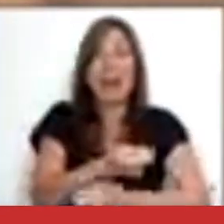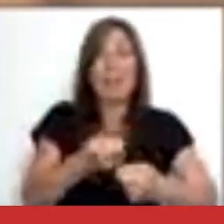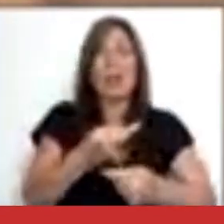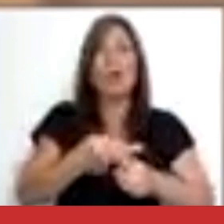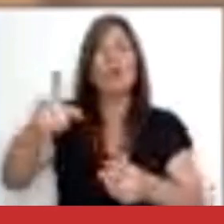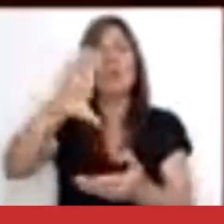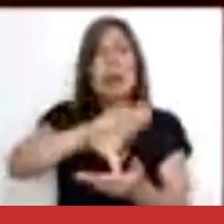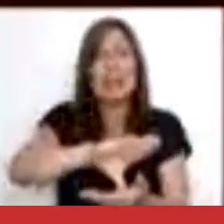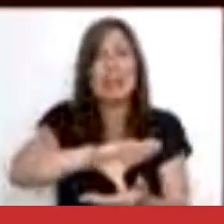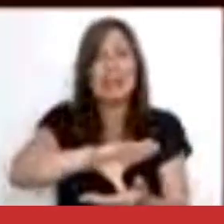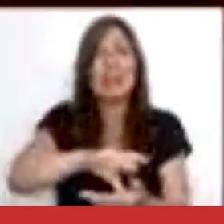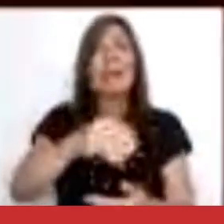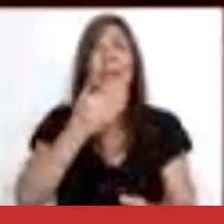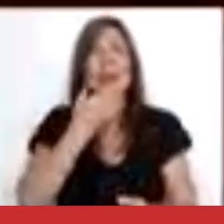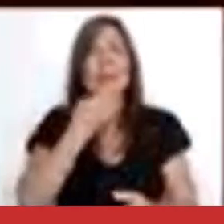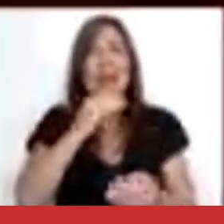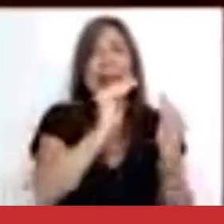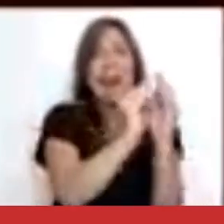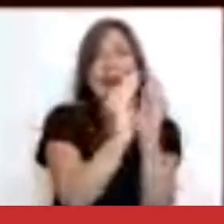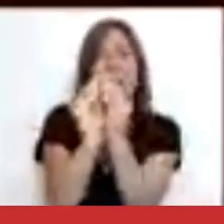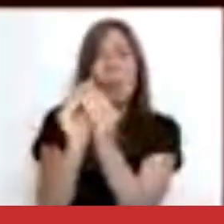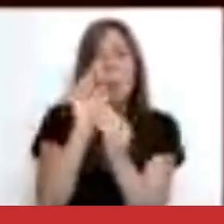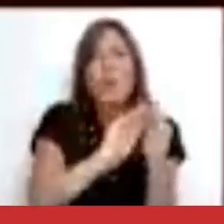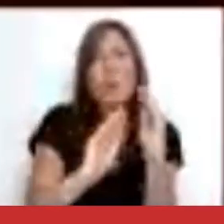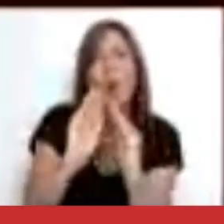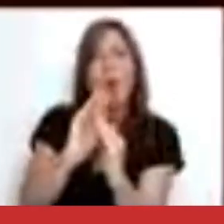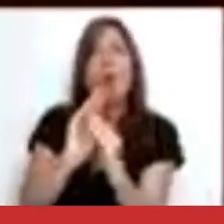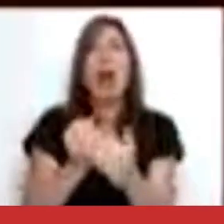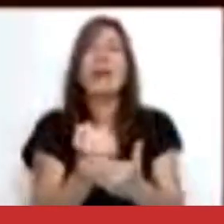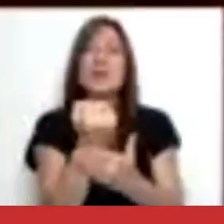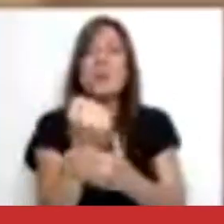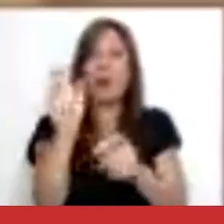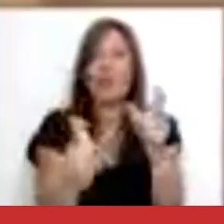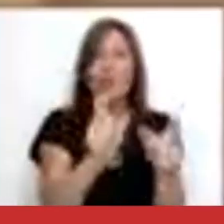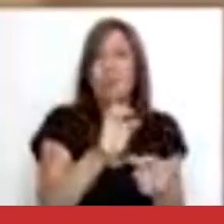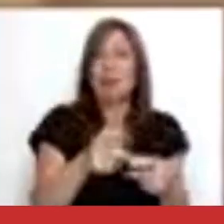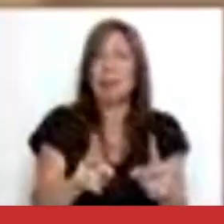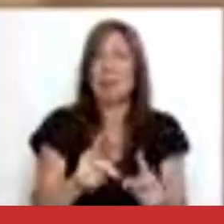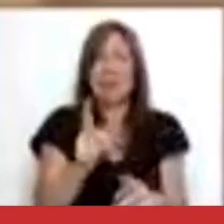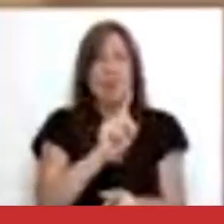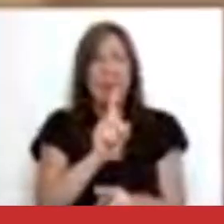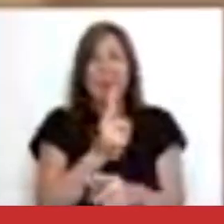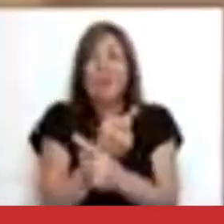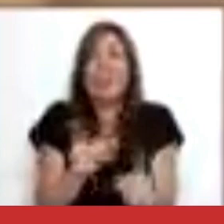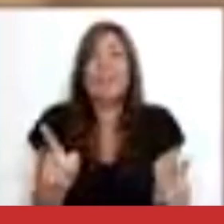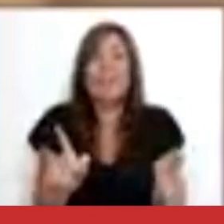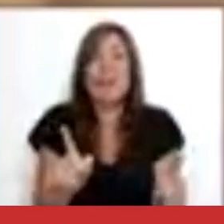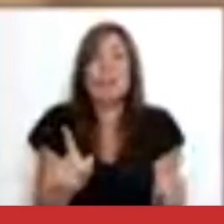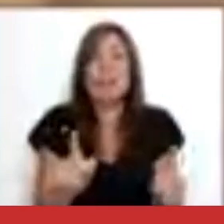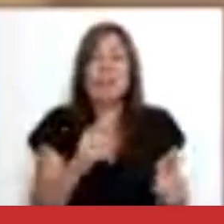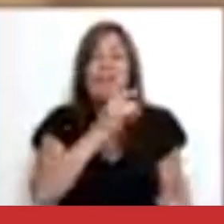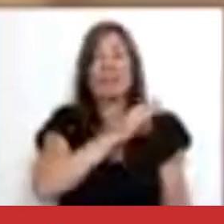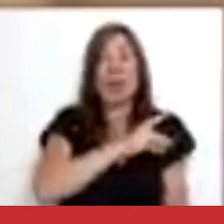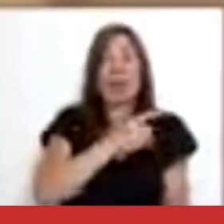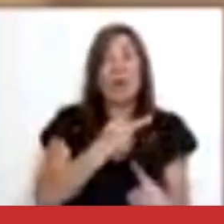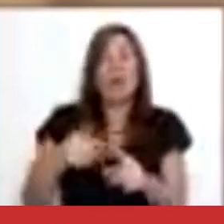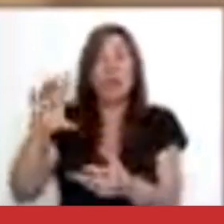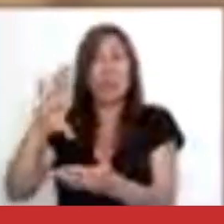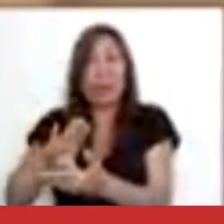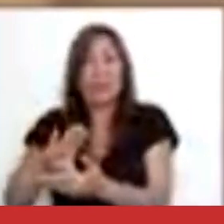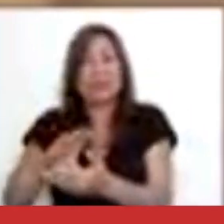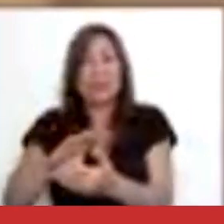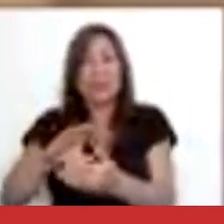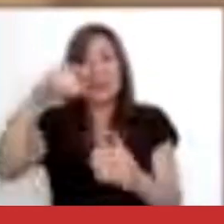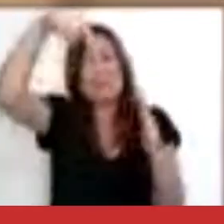Estableceremos refugios en la frontera para auxiliar a las personas. No podemos permitir que la división entre chilenos